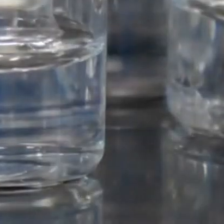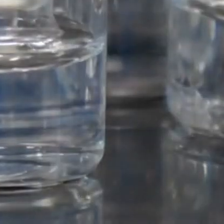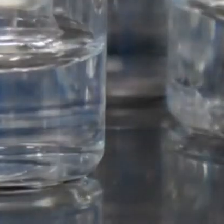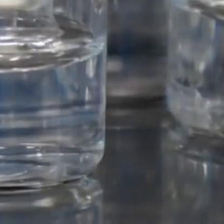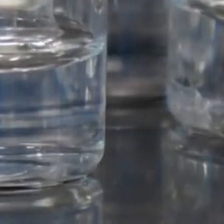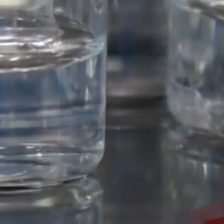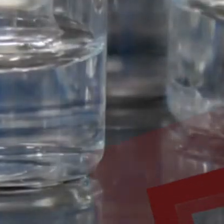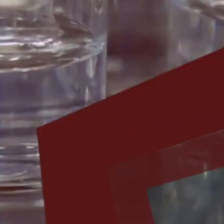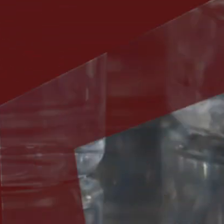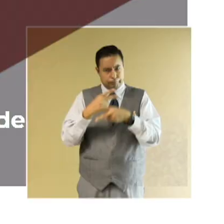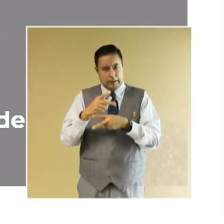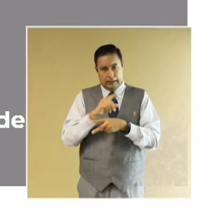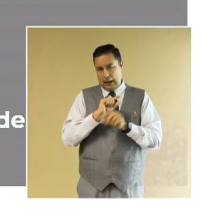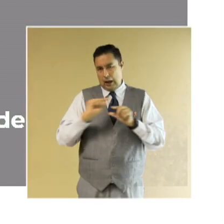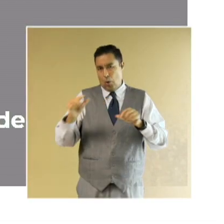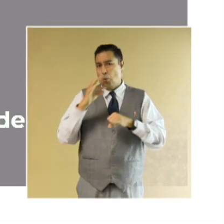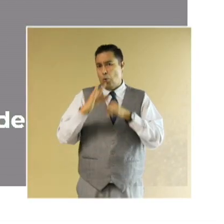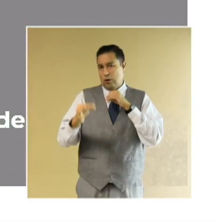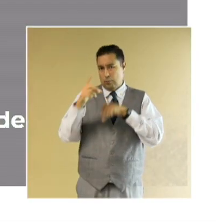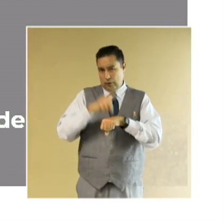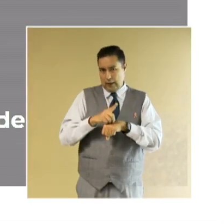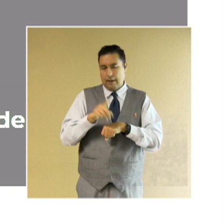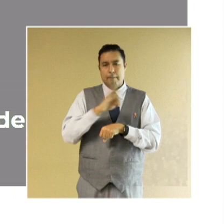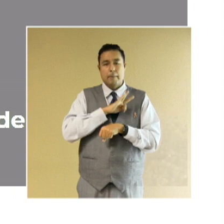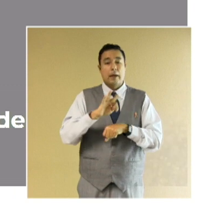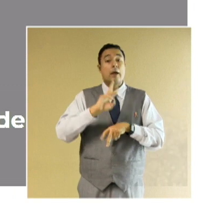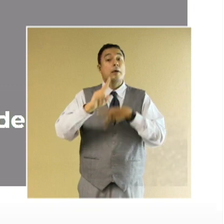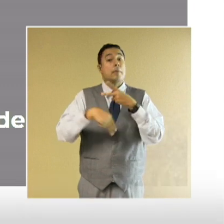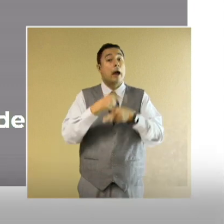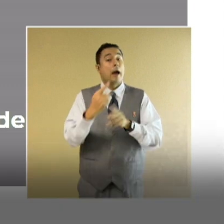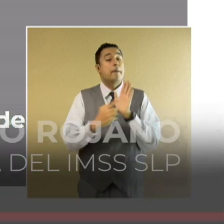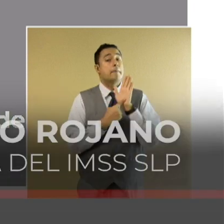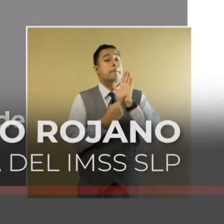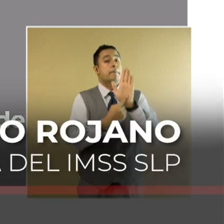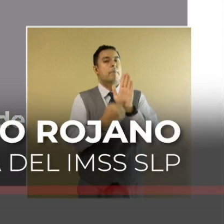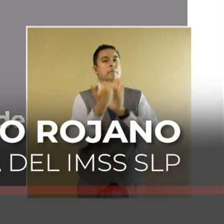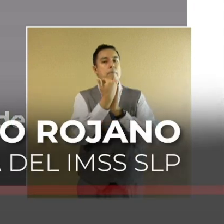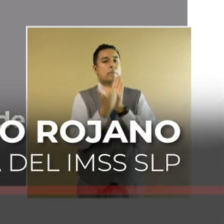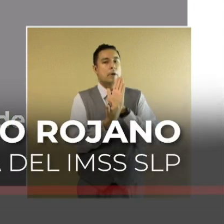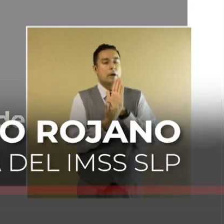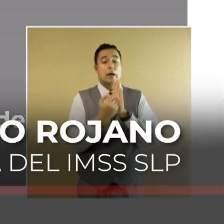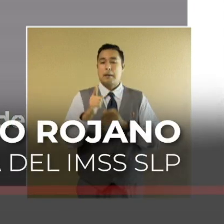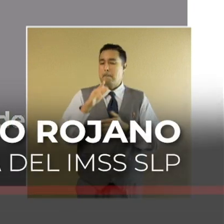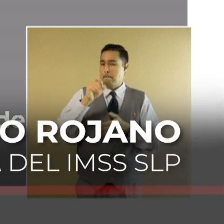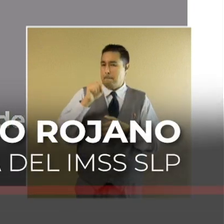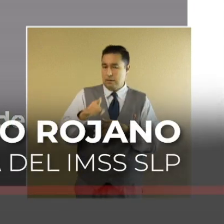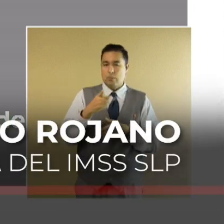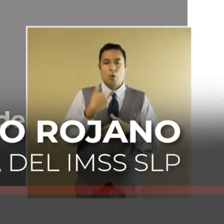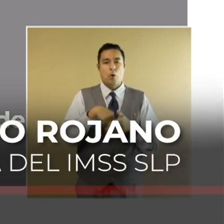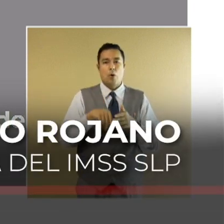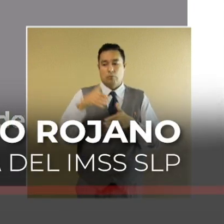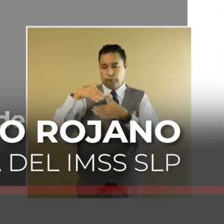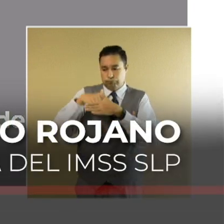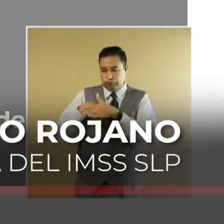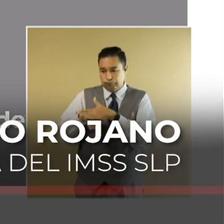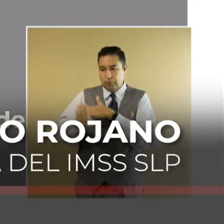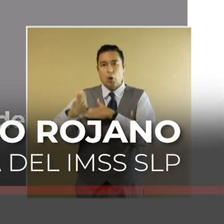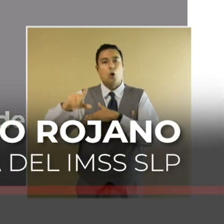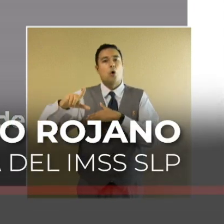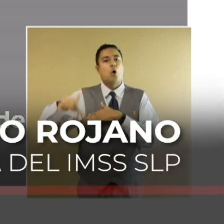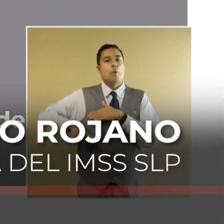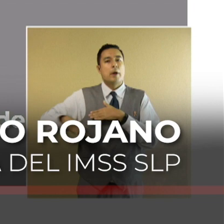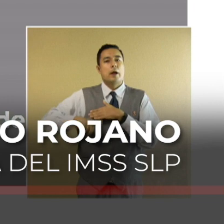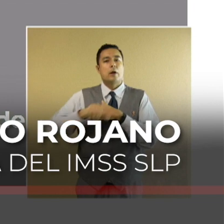9 a 15 horas cuando acudan presenten los siguientes documentos la hoja de registro ante el portal del gobierno federal